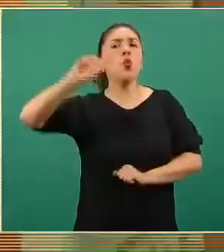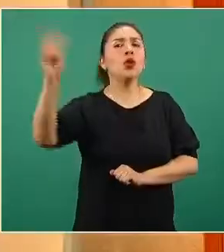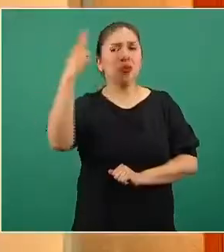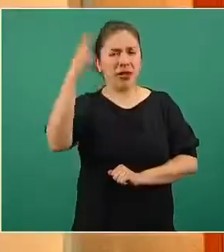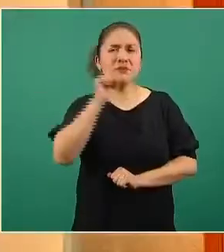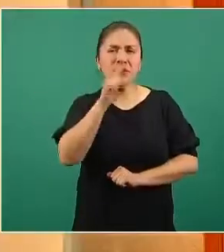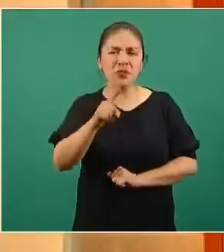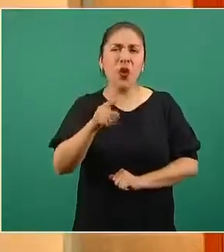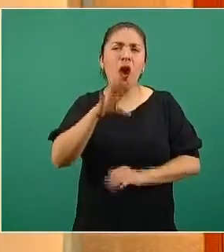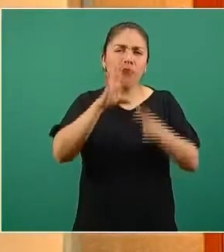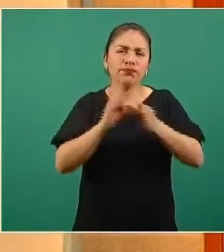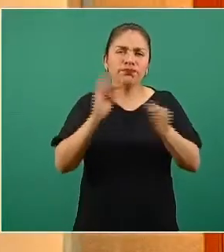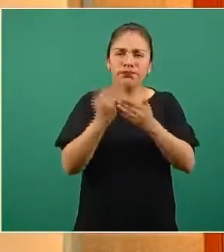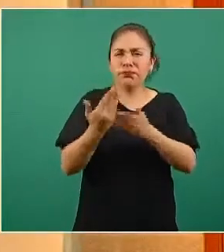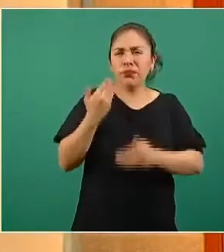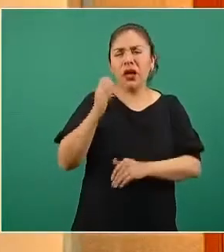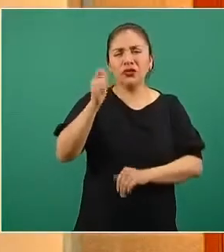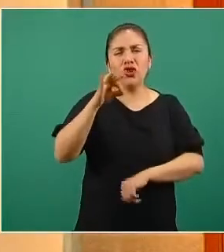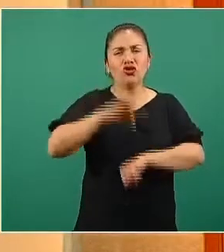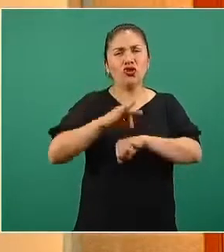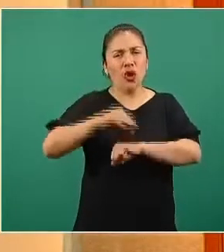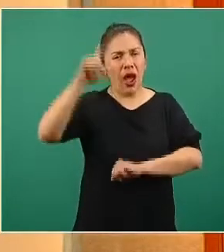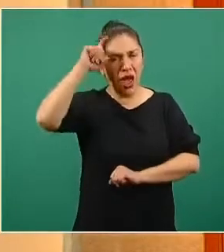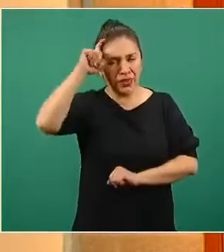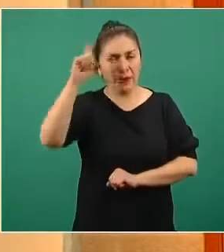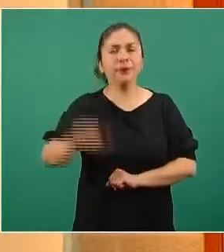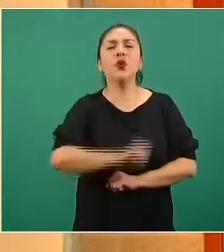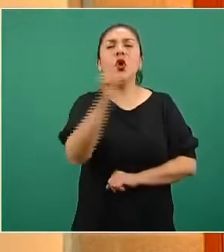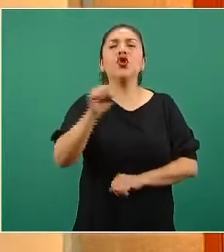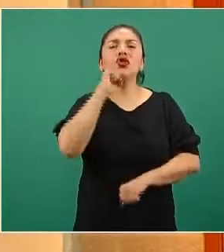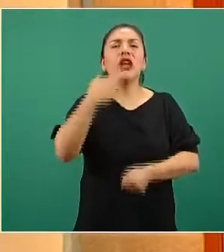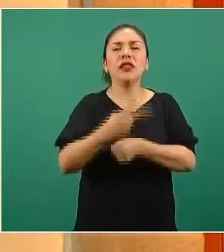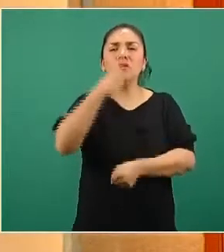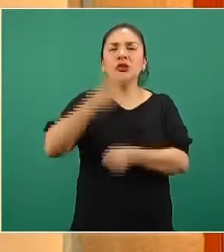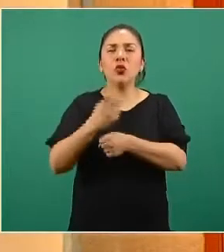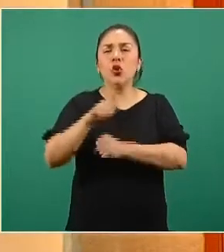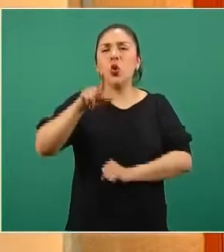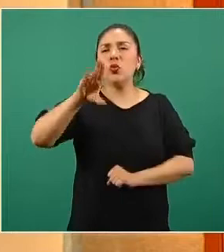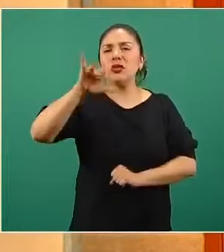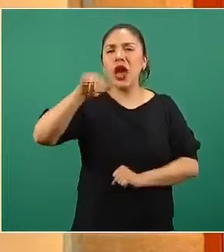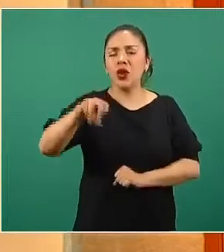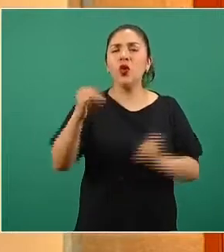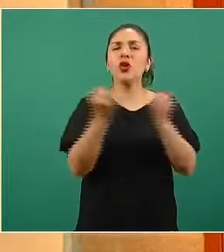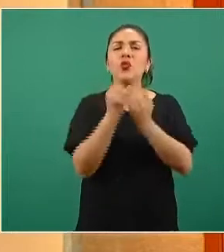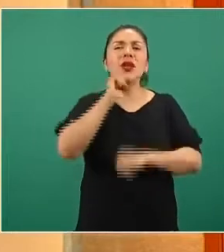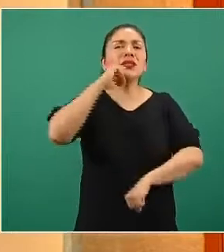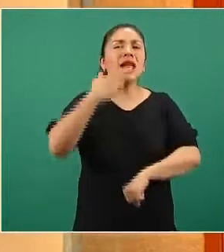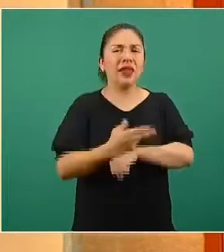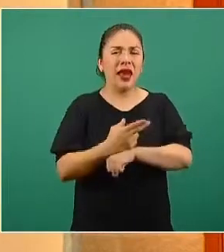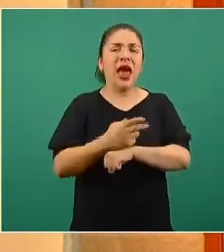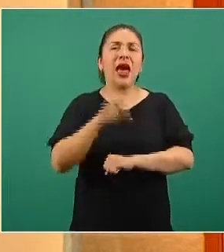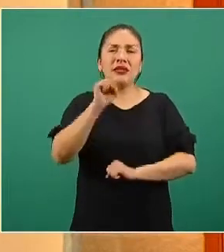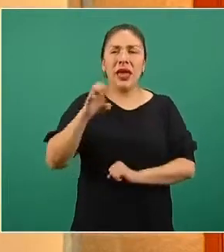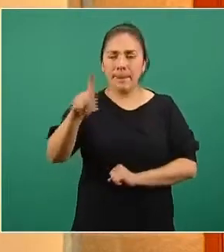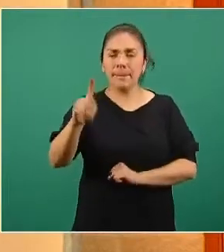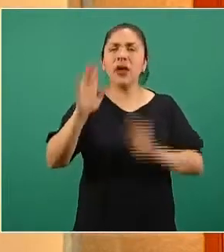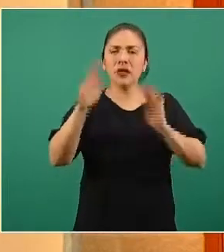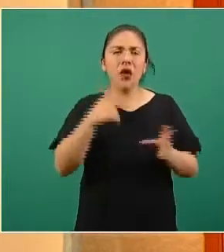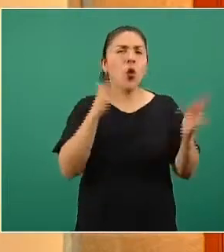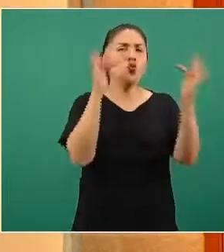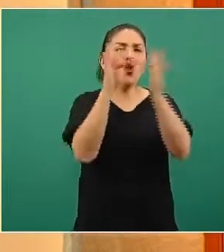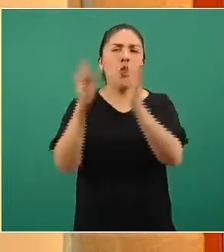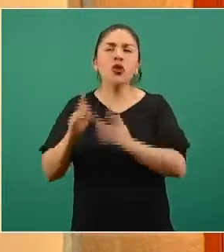López-Gatell, a través del subsecretario Luciano Concheiro de la Secretaría de Educación Pública. Hemos tenido contacto directo